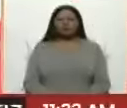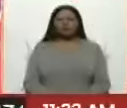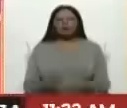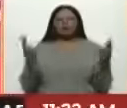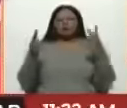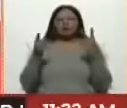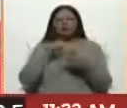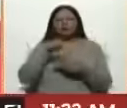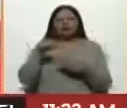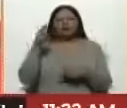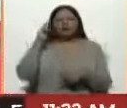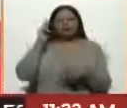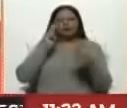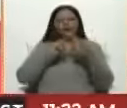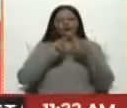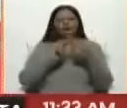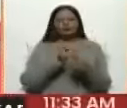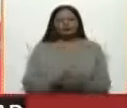Una victoria que ustedes saben,